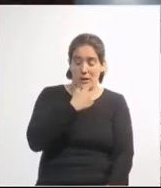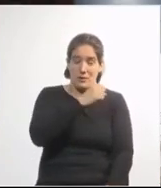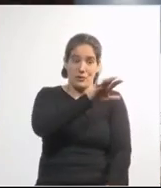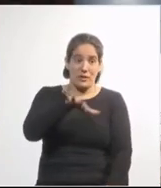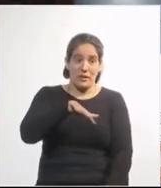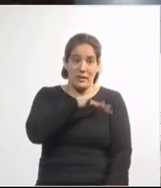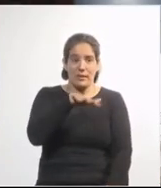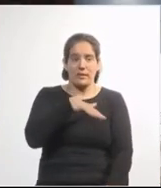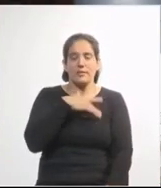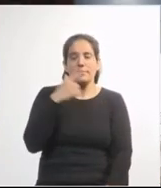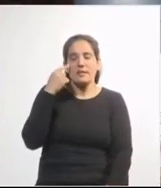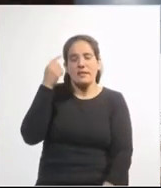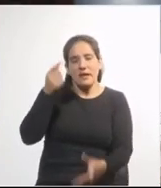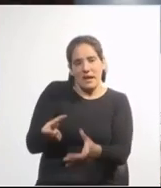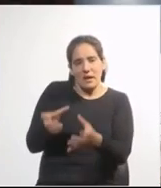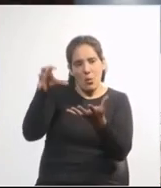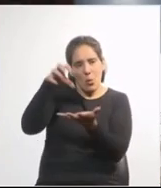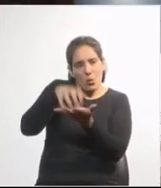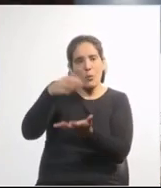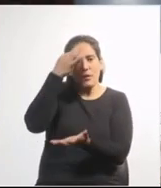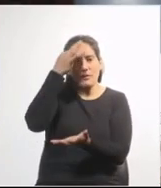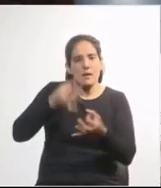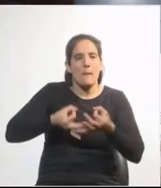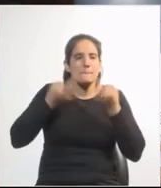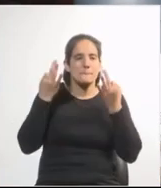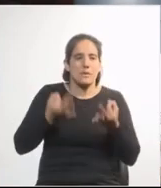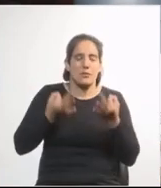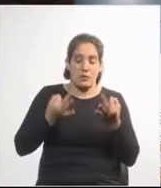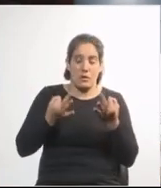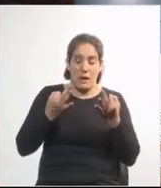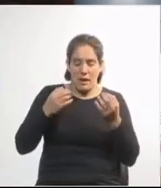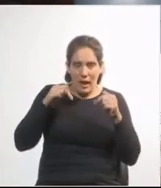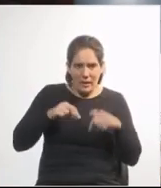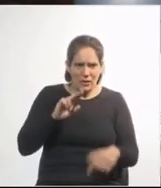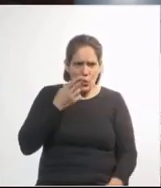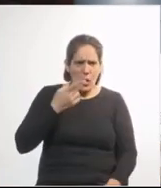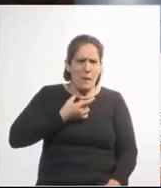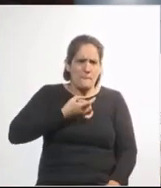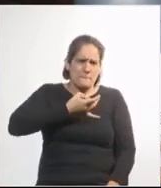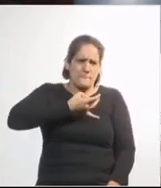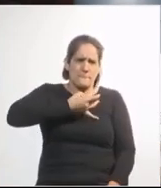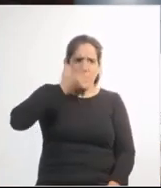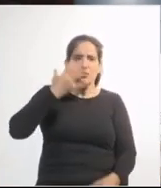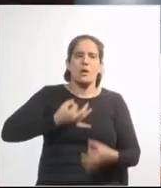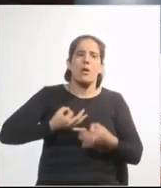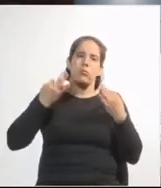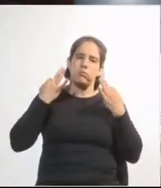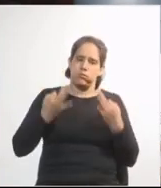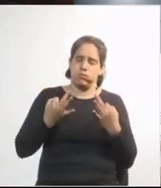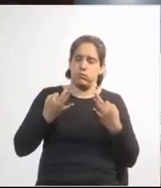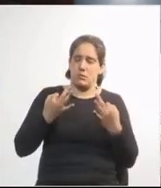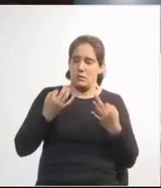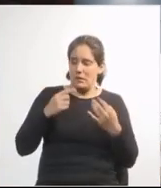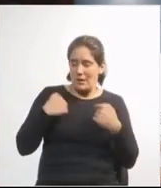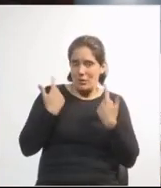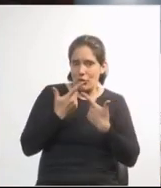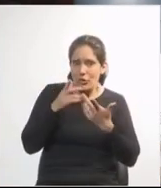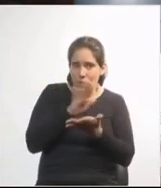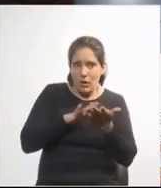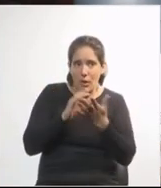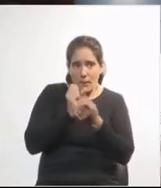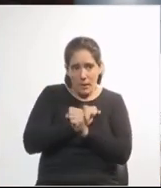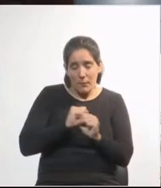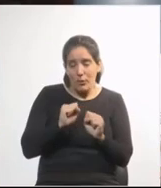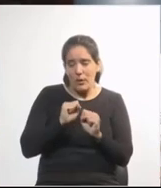gente de contar con ella. Nuestro país tiene profesionales muy calificados y todas las capacidades para estar en los